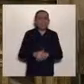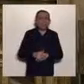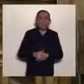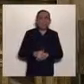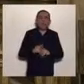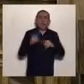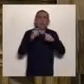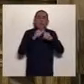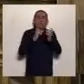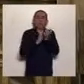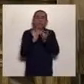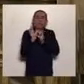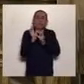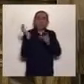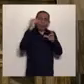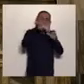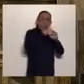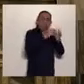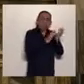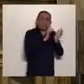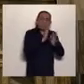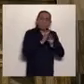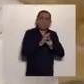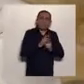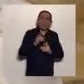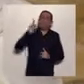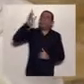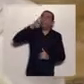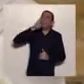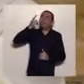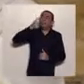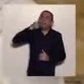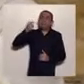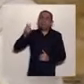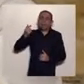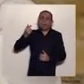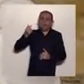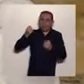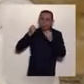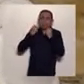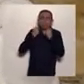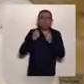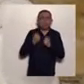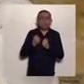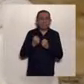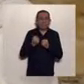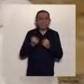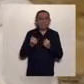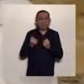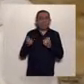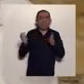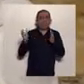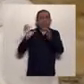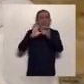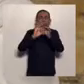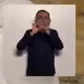Por Cristo, con él y en él, a ti Dios Padre omnipotente,